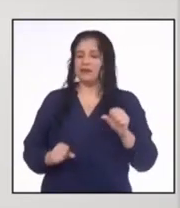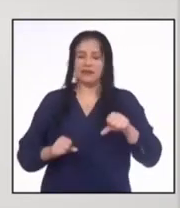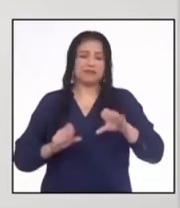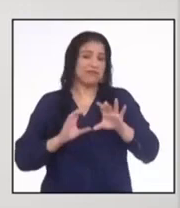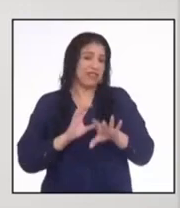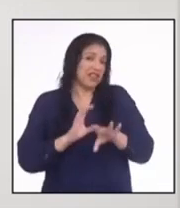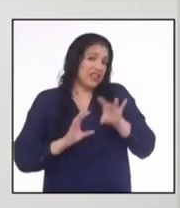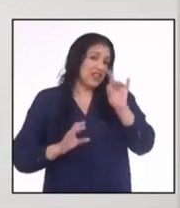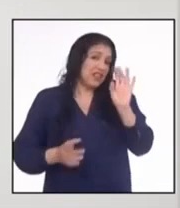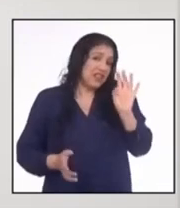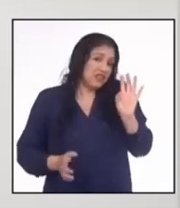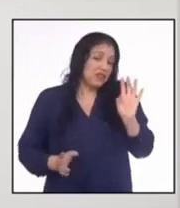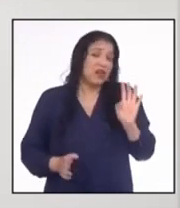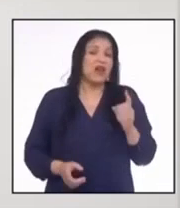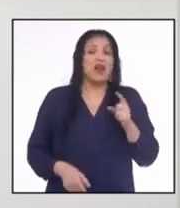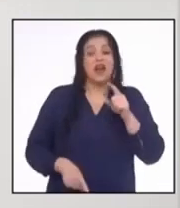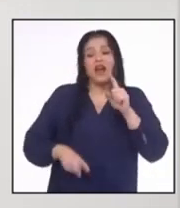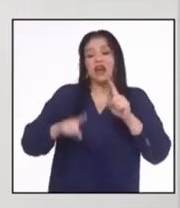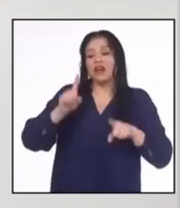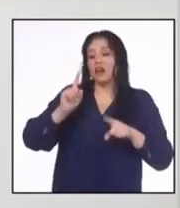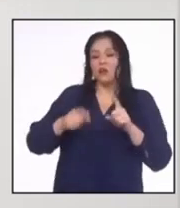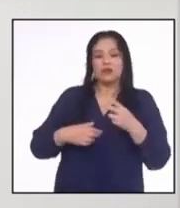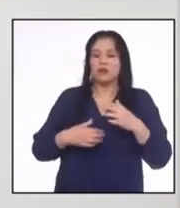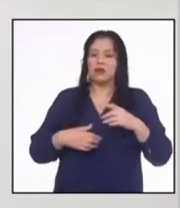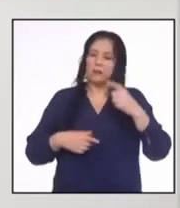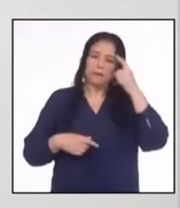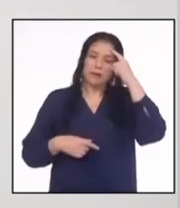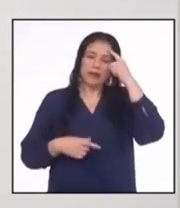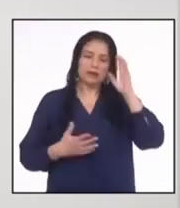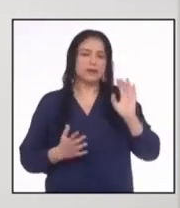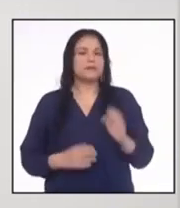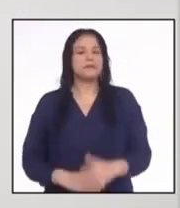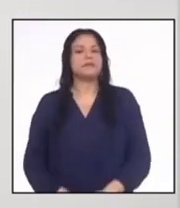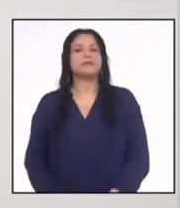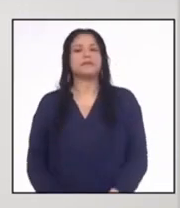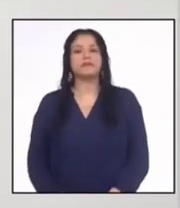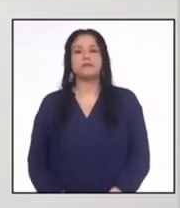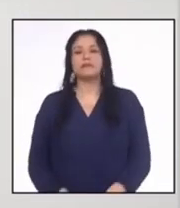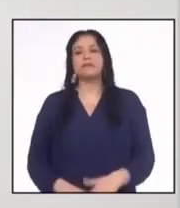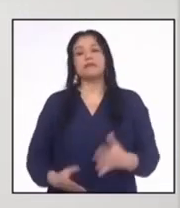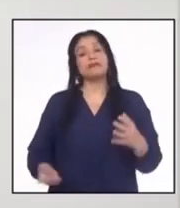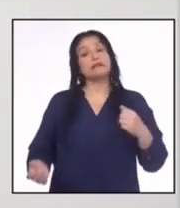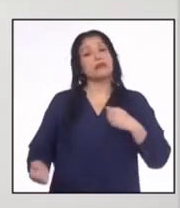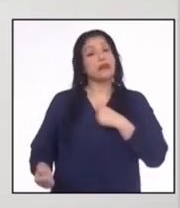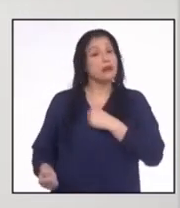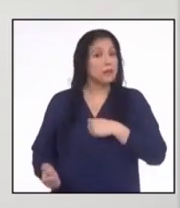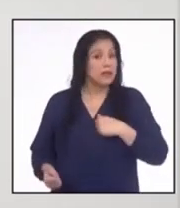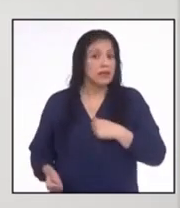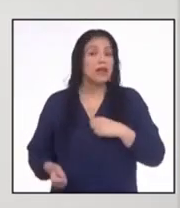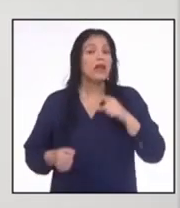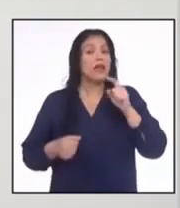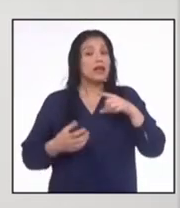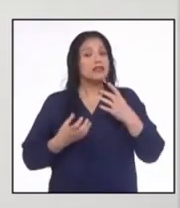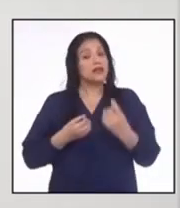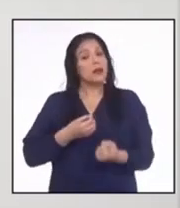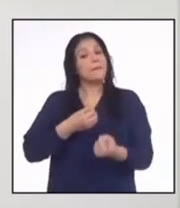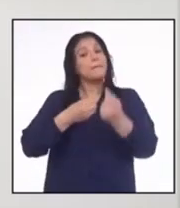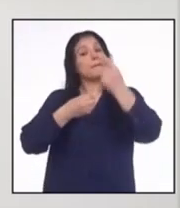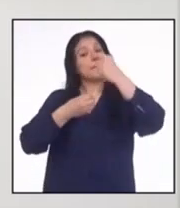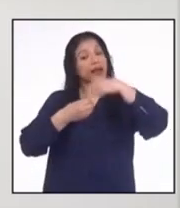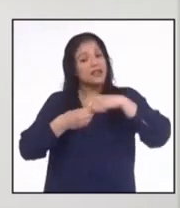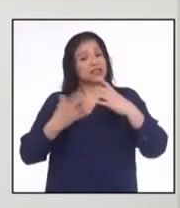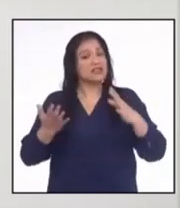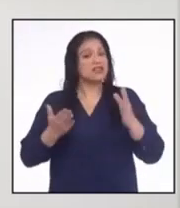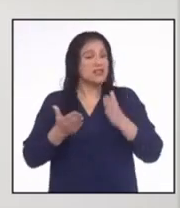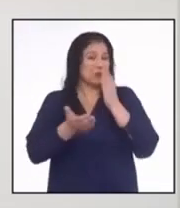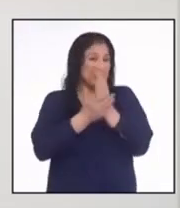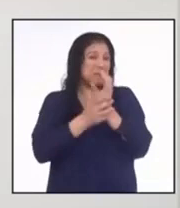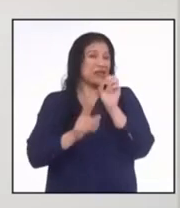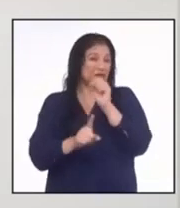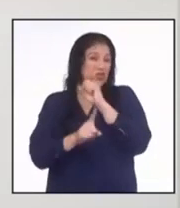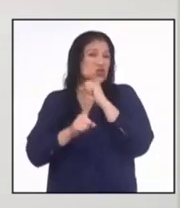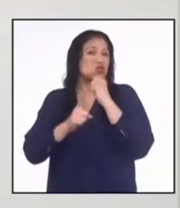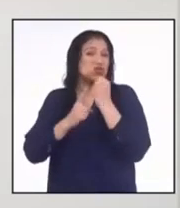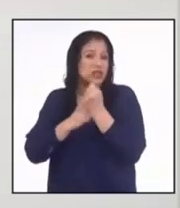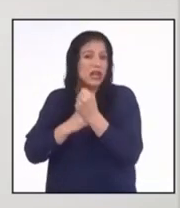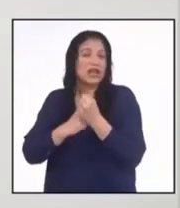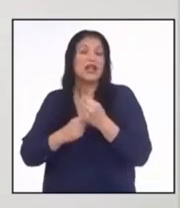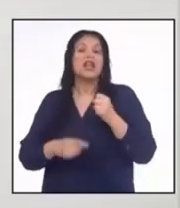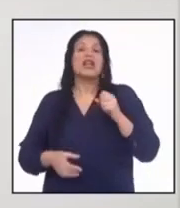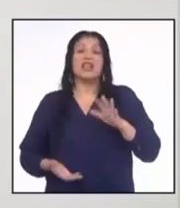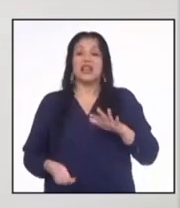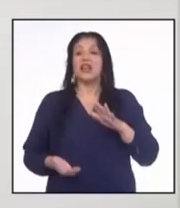eligiendo, aunque uno no lo ve así. Es inevitable ser parte del tejido social y que exista